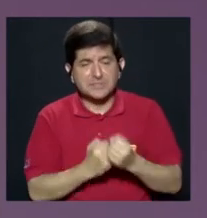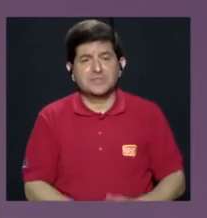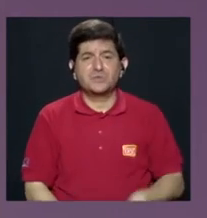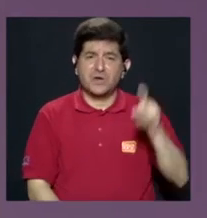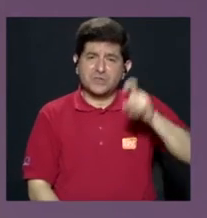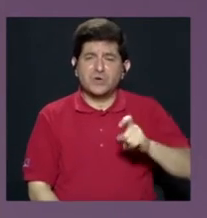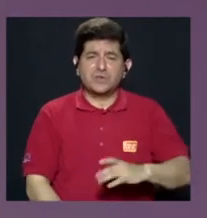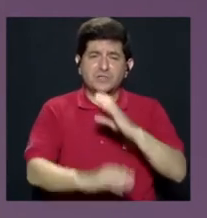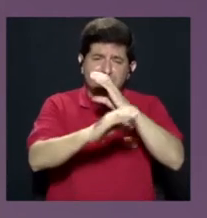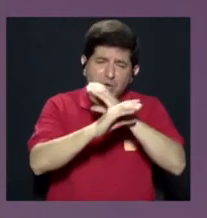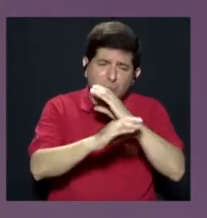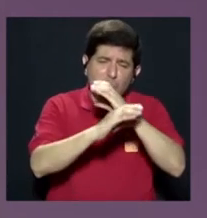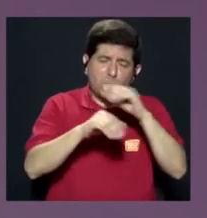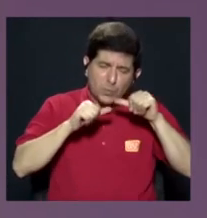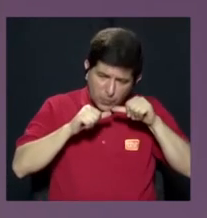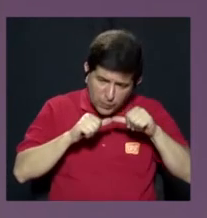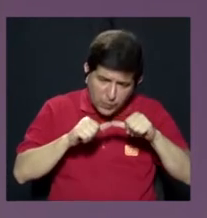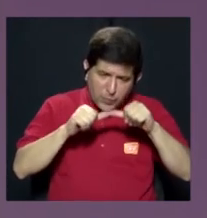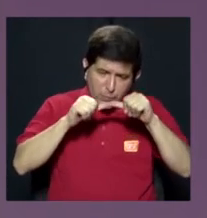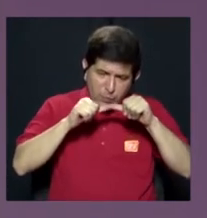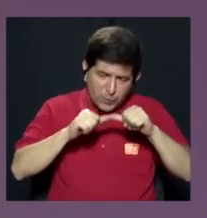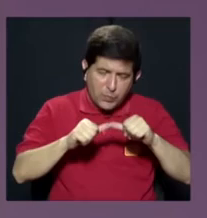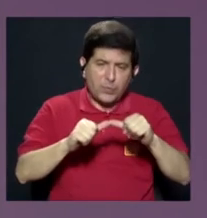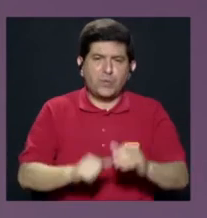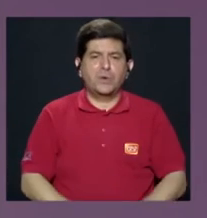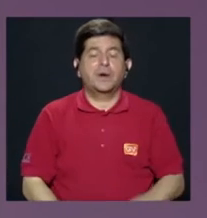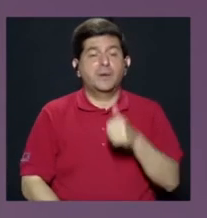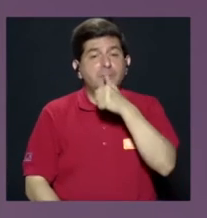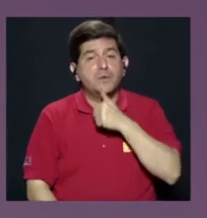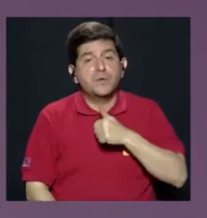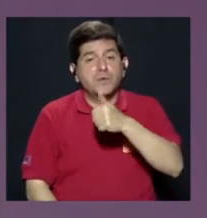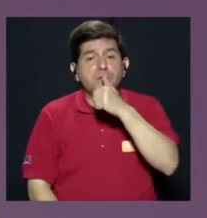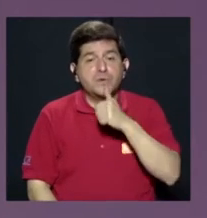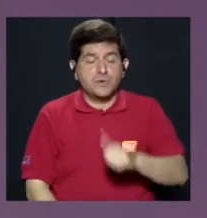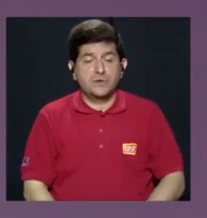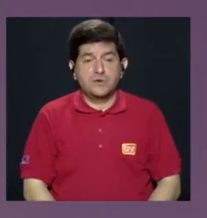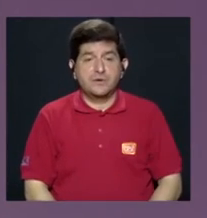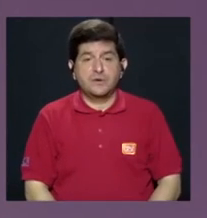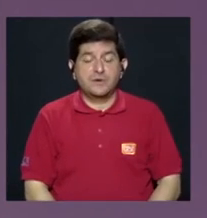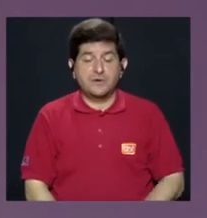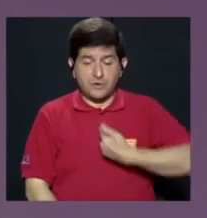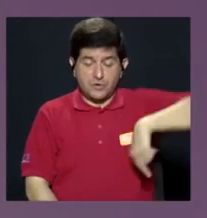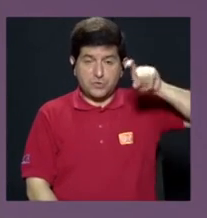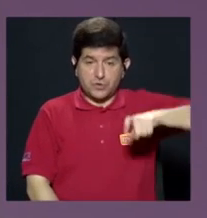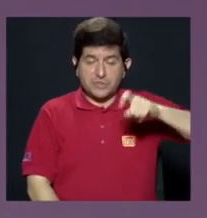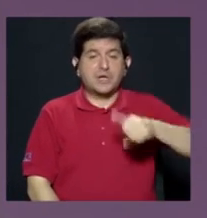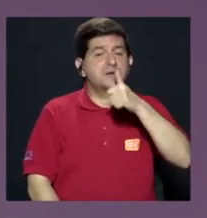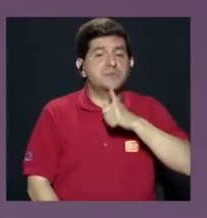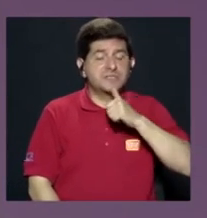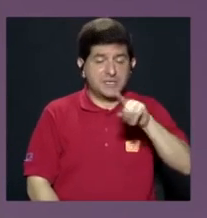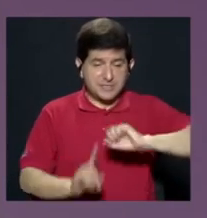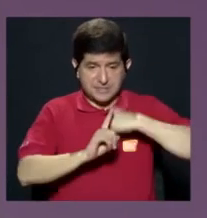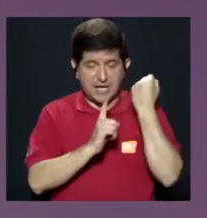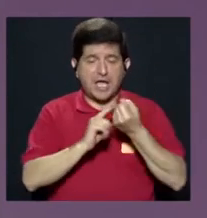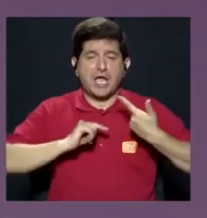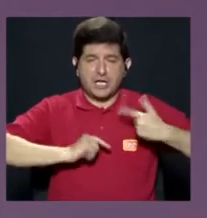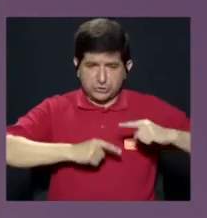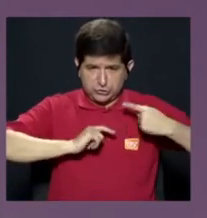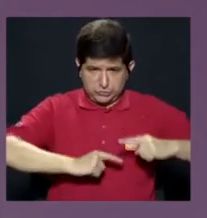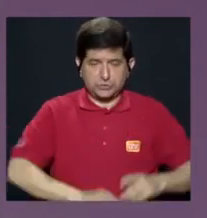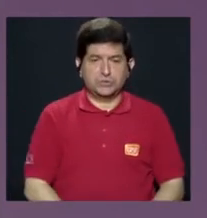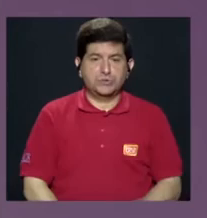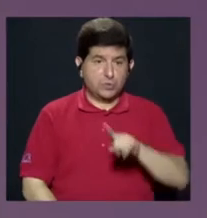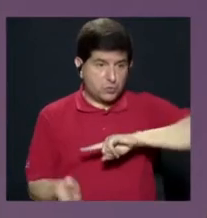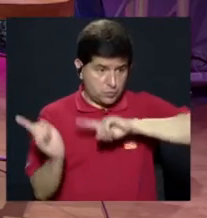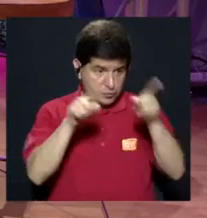mucho cuidado y con llevarlo con mucho... pues paciencia, porque tenemos que tenernos paciencia cuando estamos pasando por un duelo. Ustedes